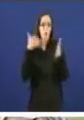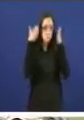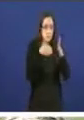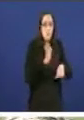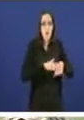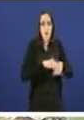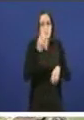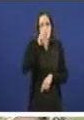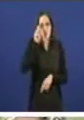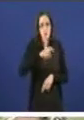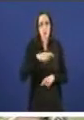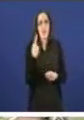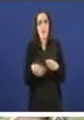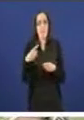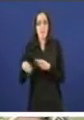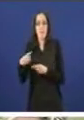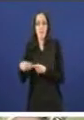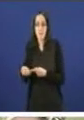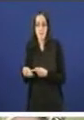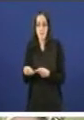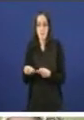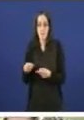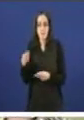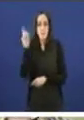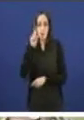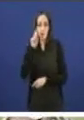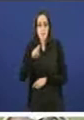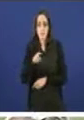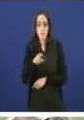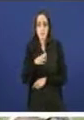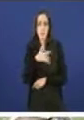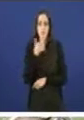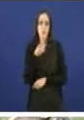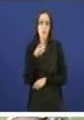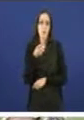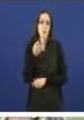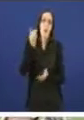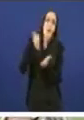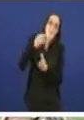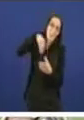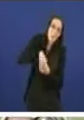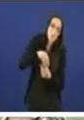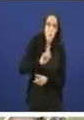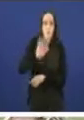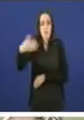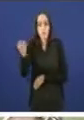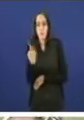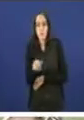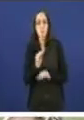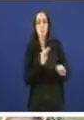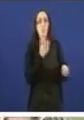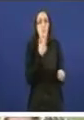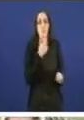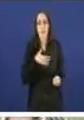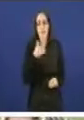profesorado, actividades lectivas en a que non foran actividades estritamente de aula. E vostede utilizou o argumento de que era